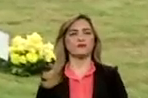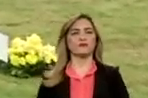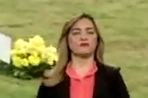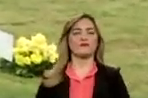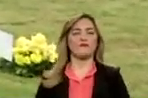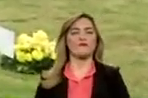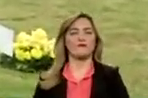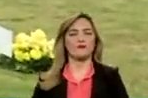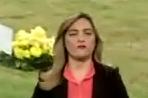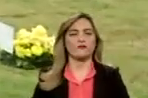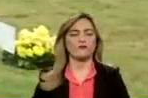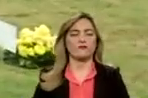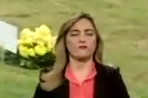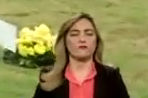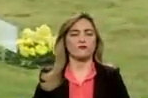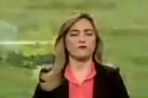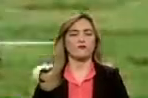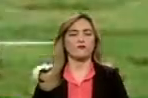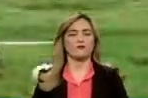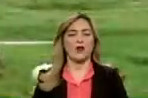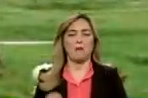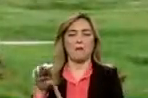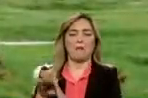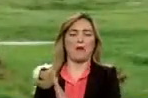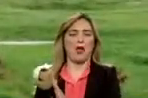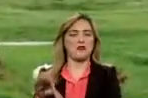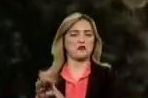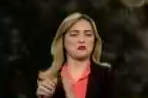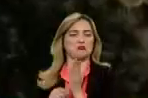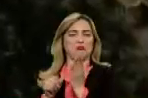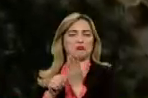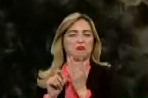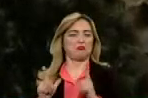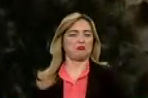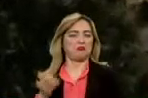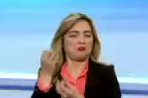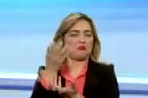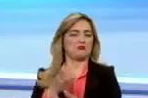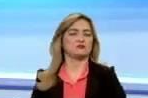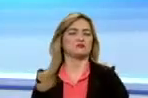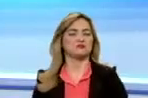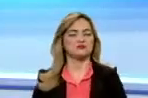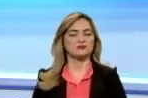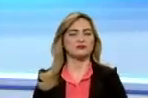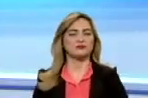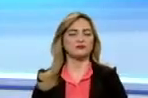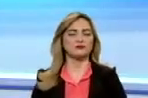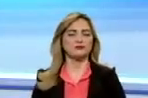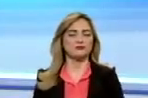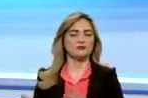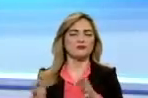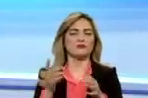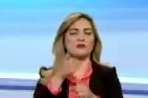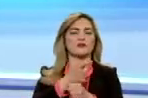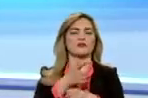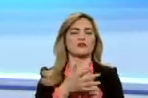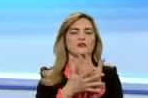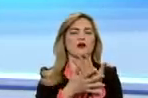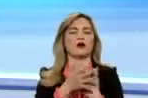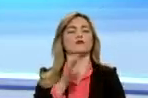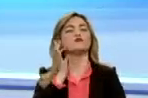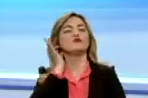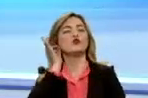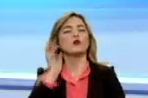decir, tres veces menos. Joana Ramos, 24 horas. Y se dictó prisión preventiva